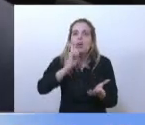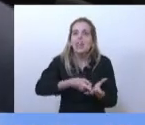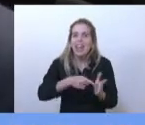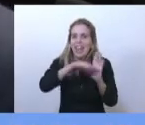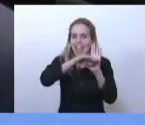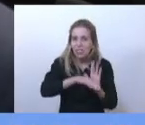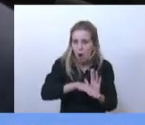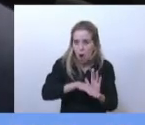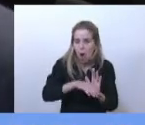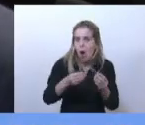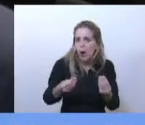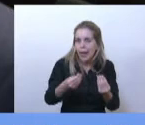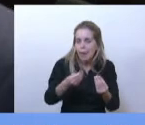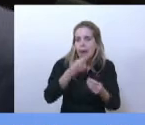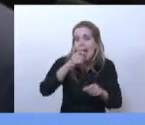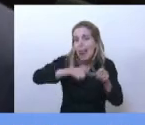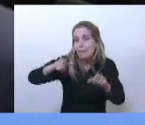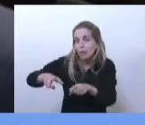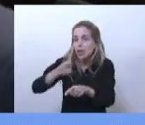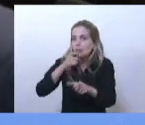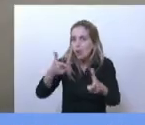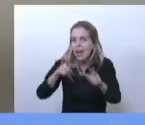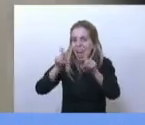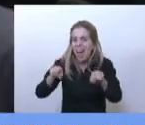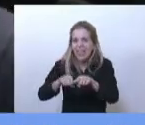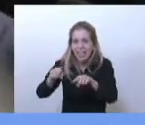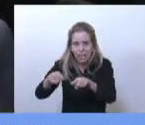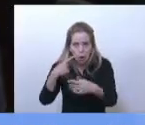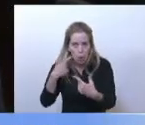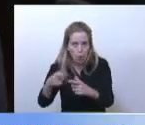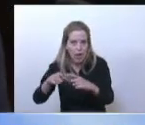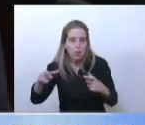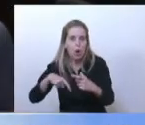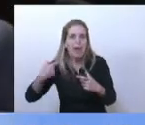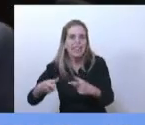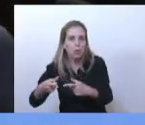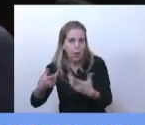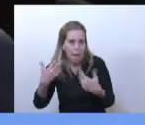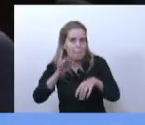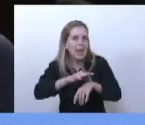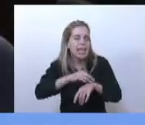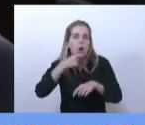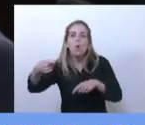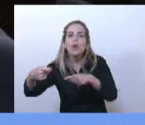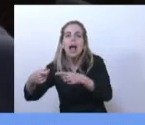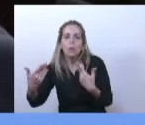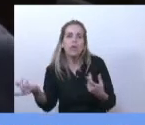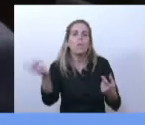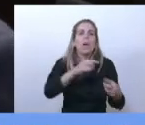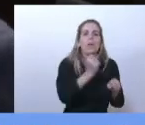especialidad provisoria para quienes no cuenten con la habilitación puedan estar habilitados y atender en esta emergencia